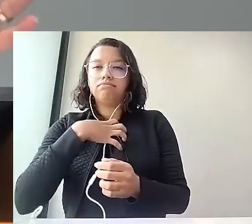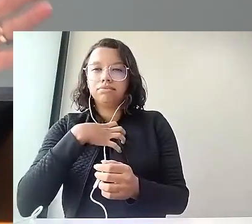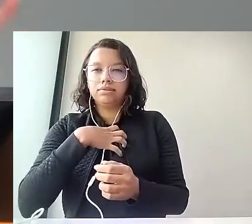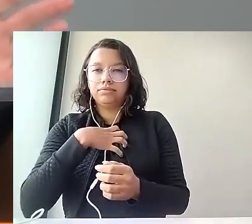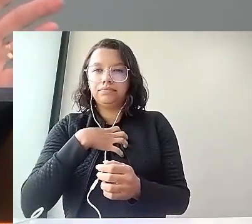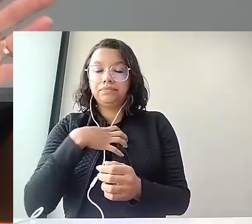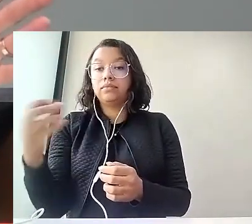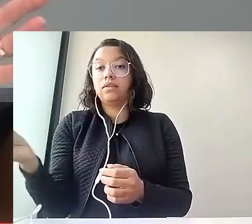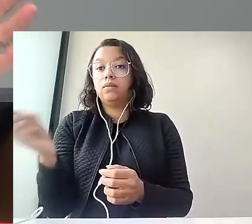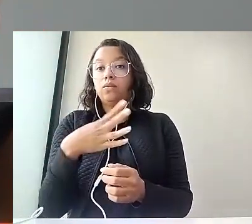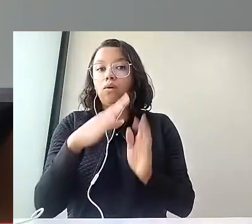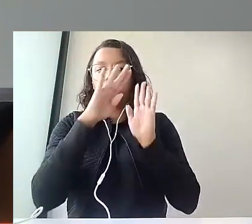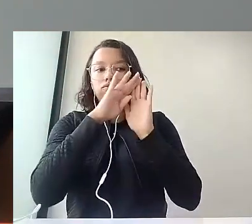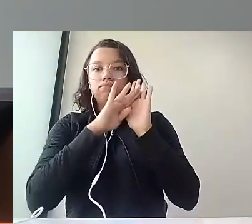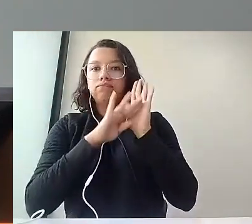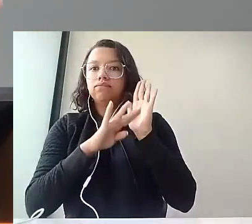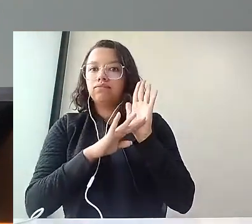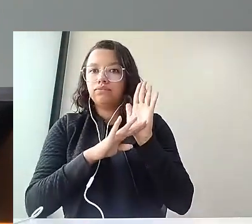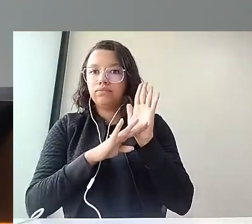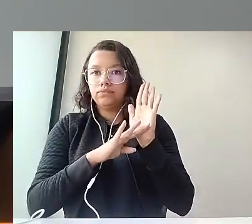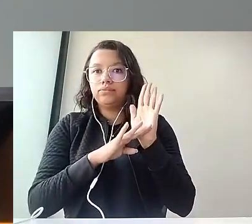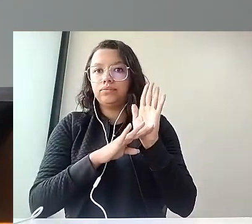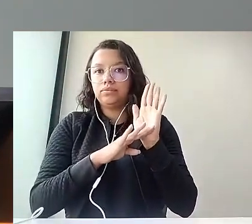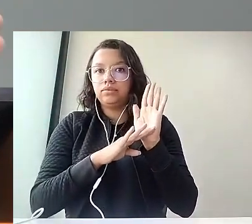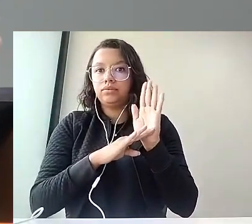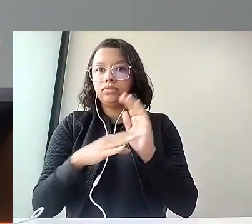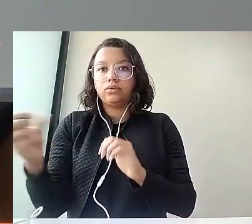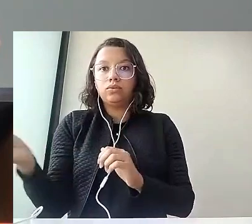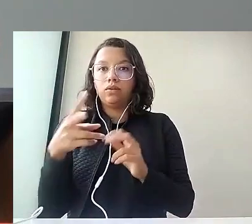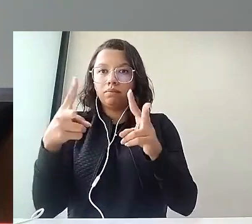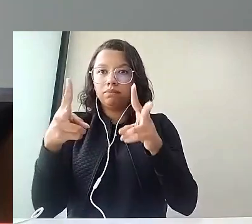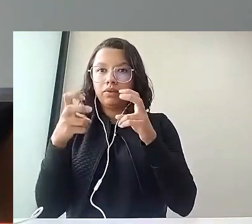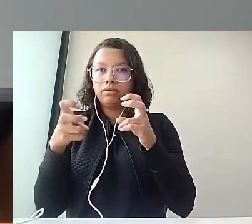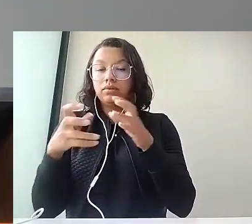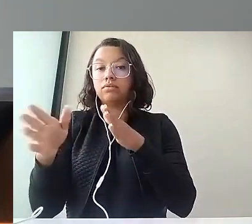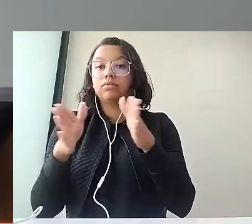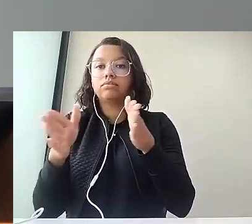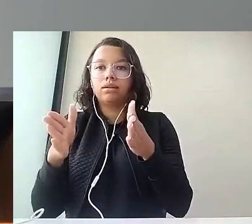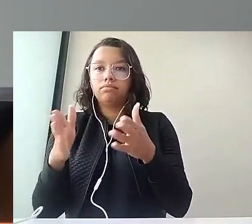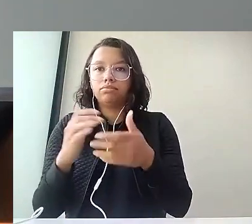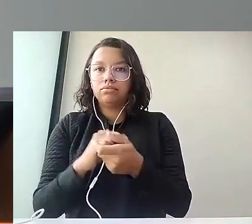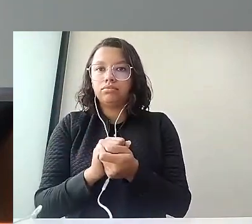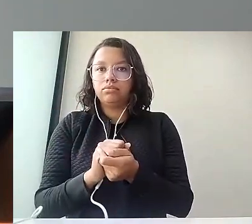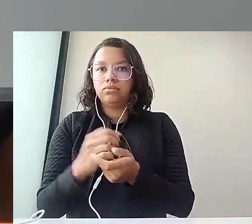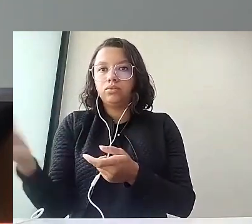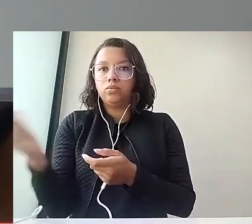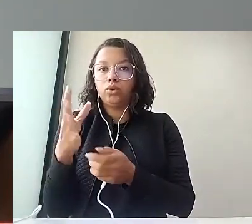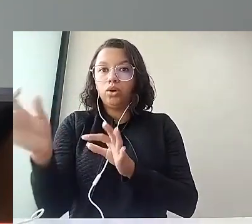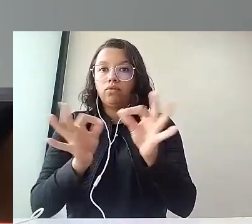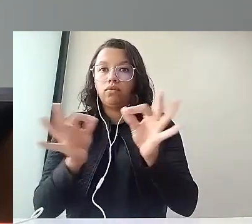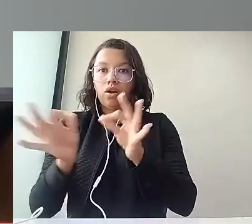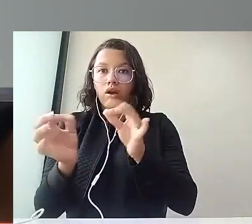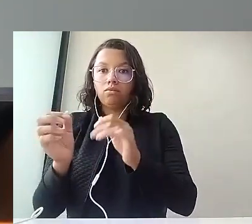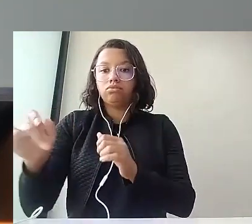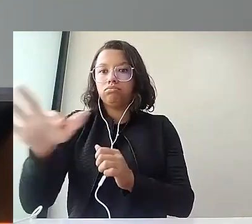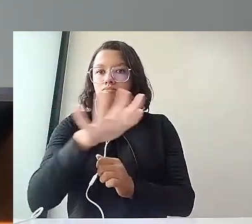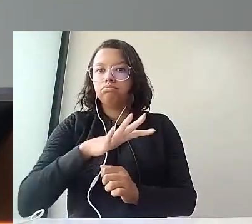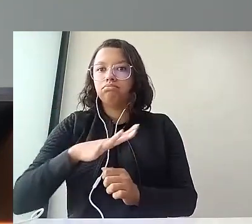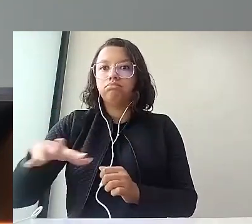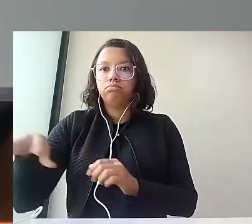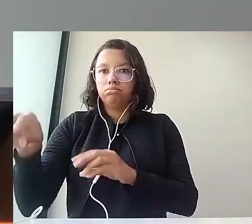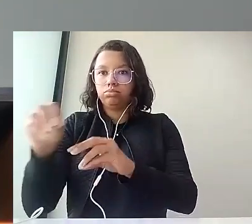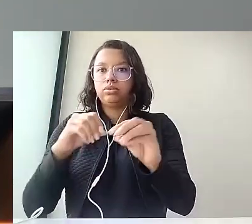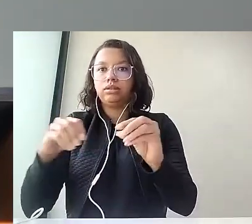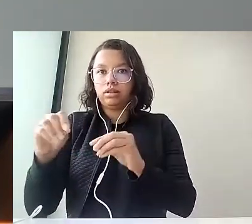nuevo calendario, es decir, una nueva percepción del tiempo, una nueva organización territorial, nueva percepción